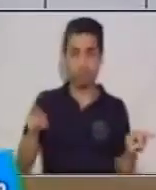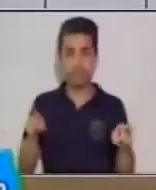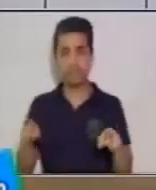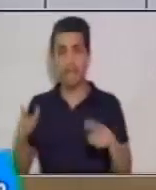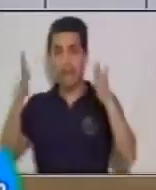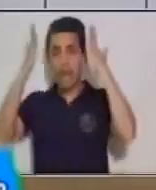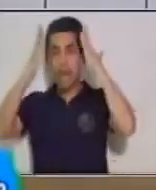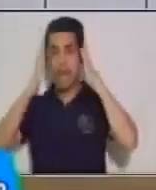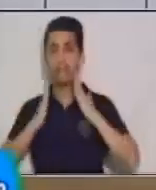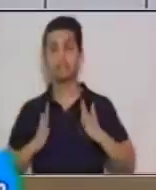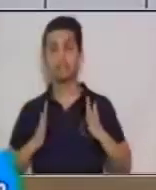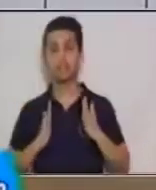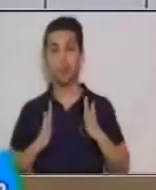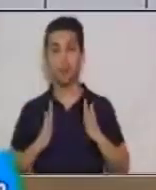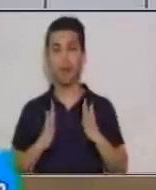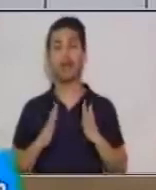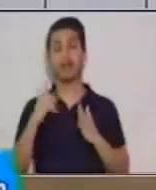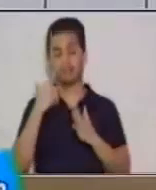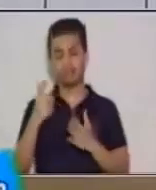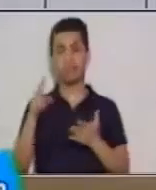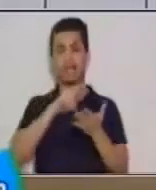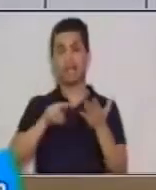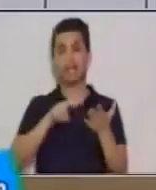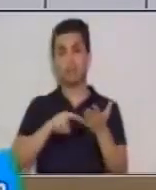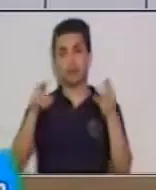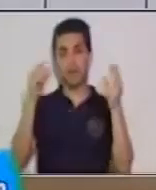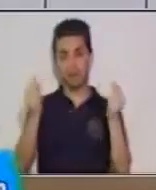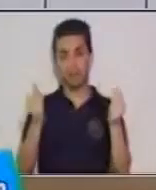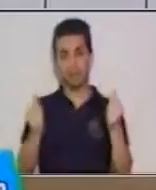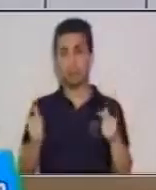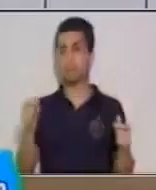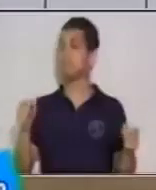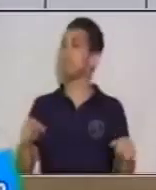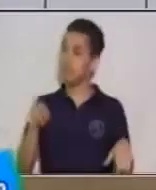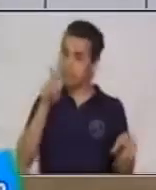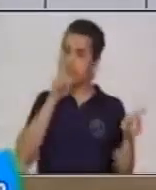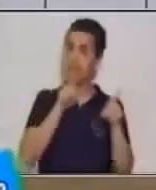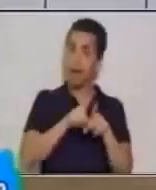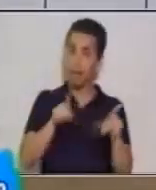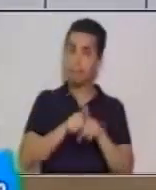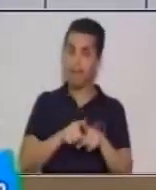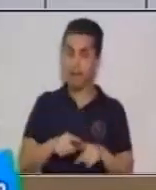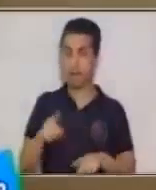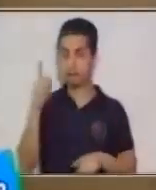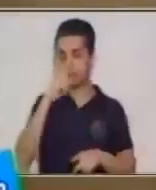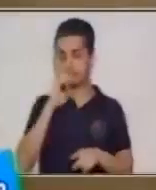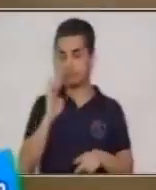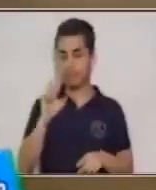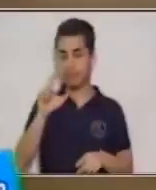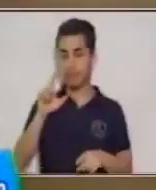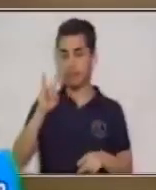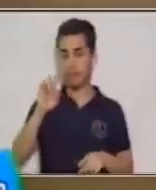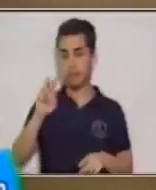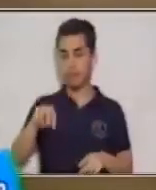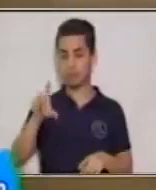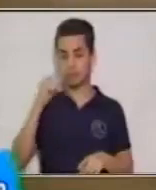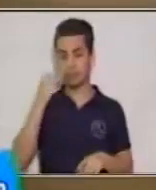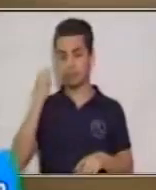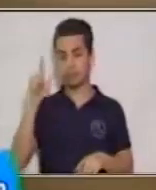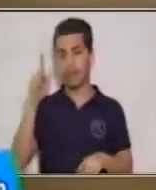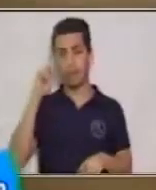das cuenta, fue una lectura rápida, pero también secuencial, porque relacionamos un tema